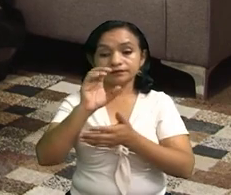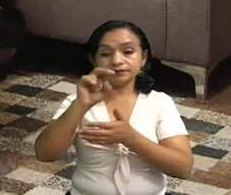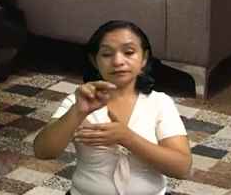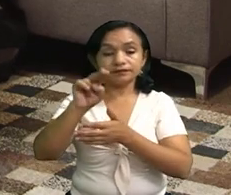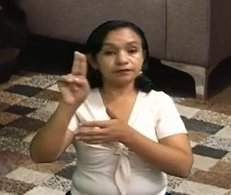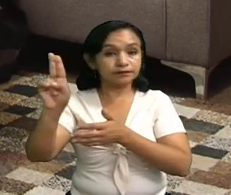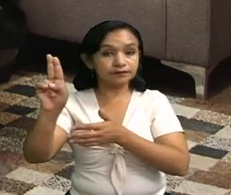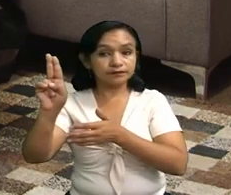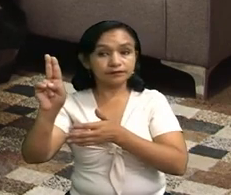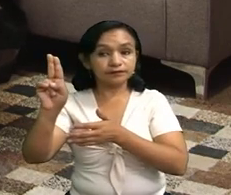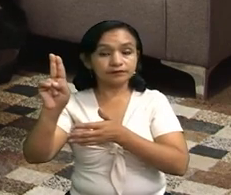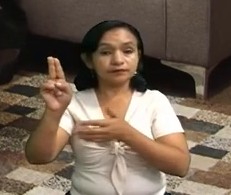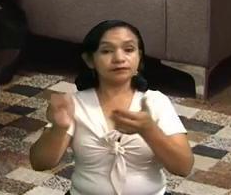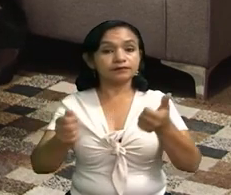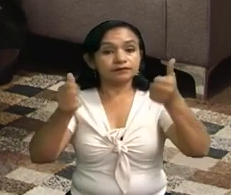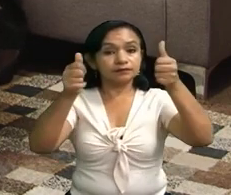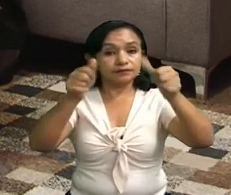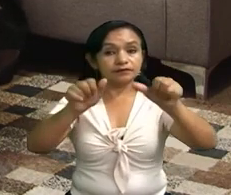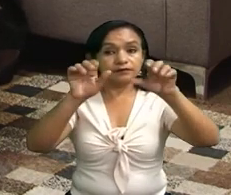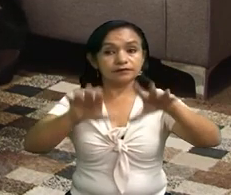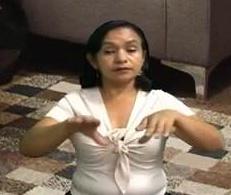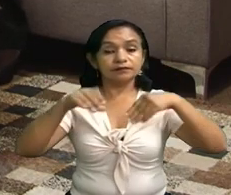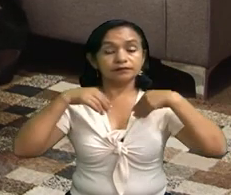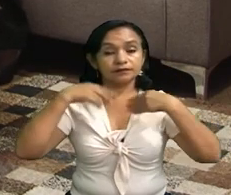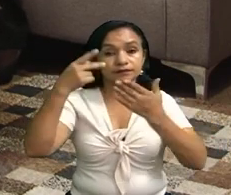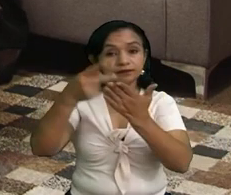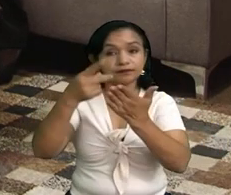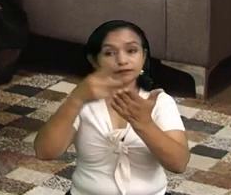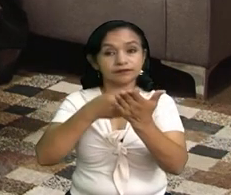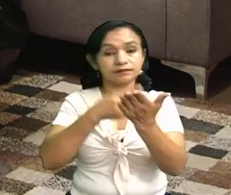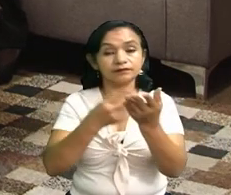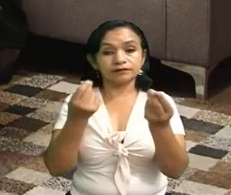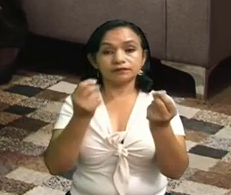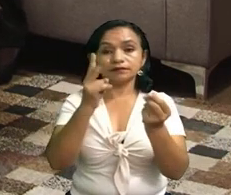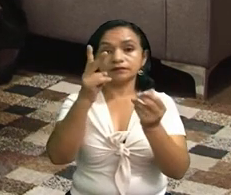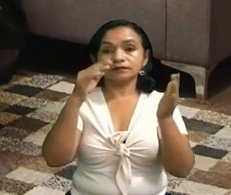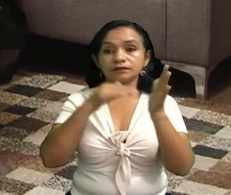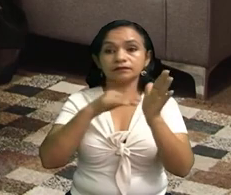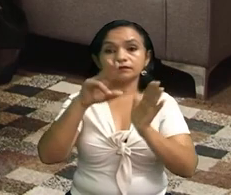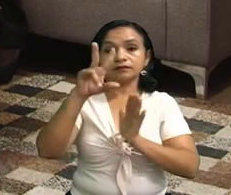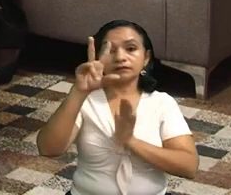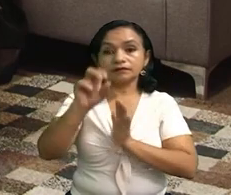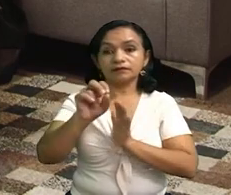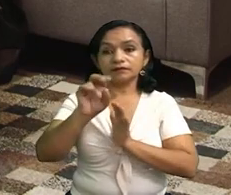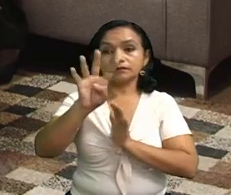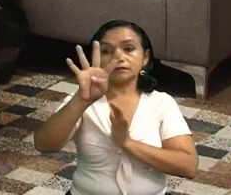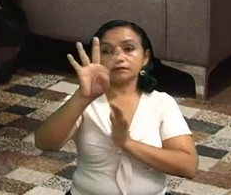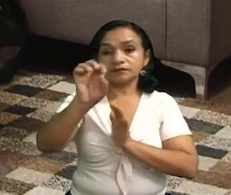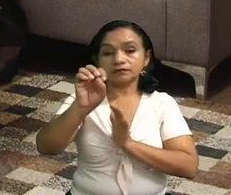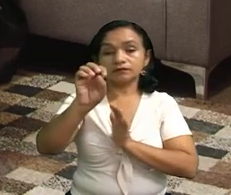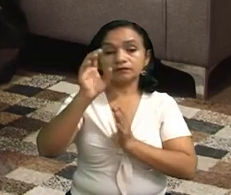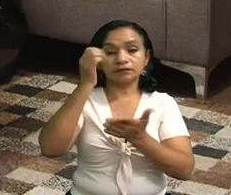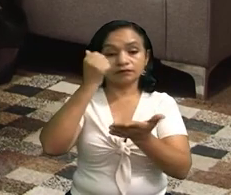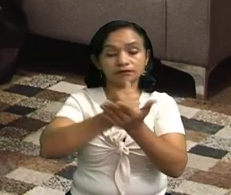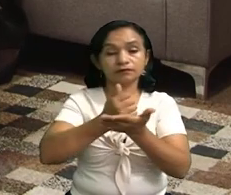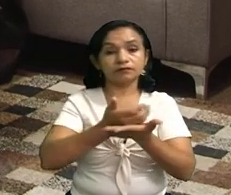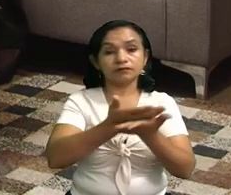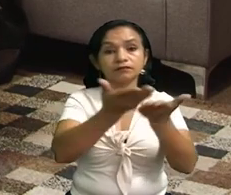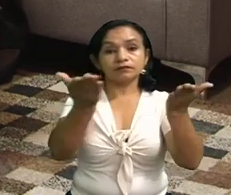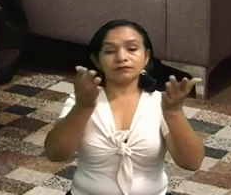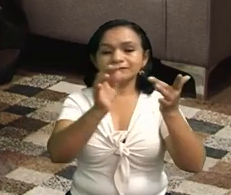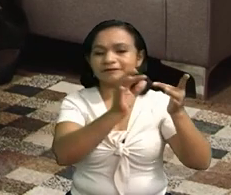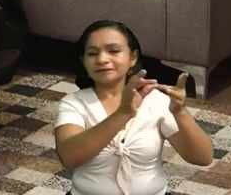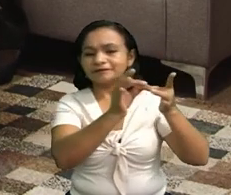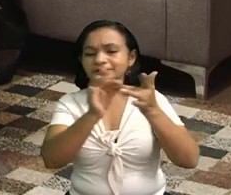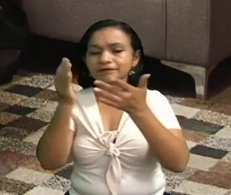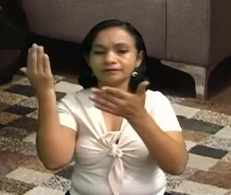hemos aprobado un presupuesto para 2020 de asignar 40 becas a la excelencia